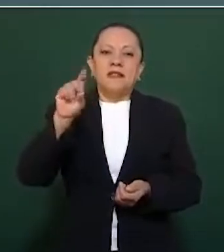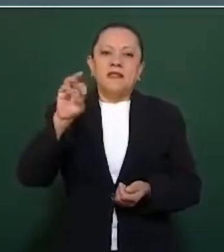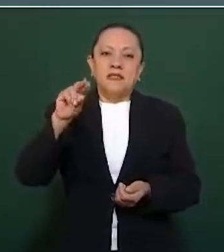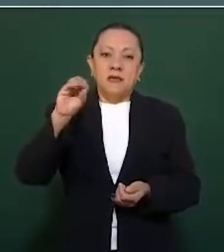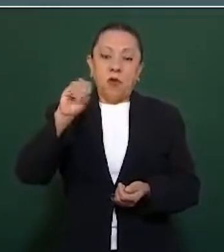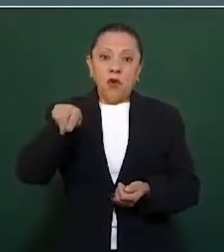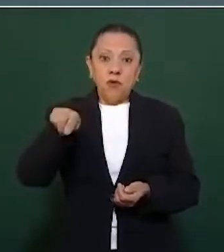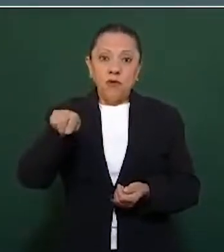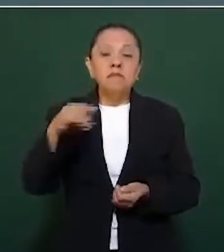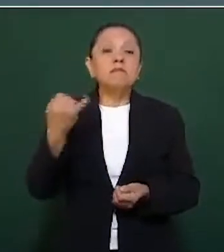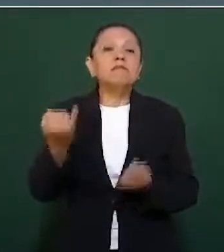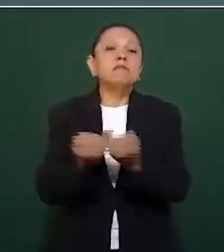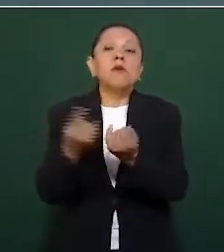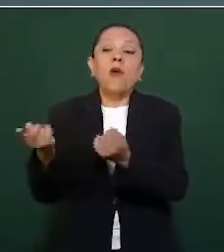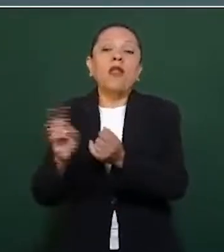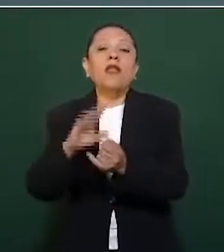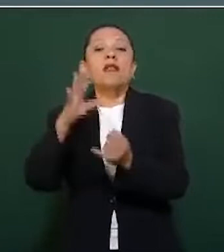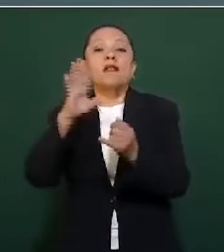consejero